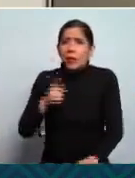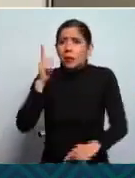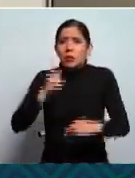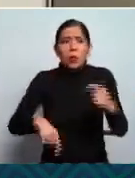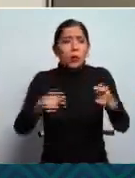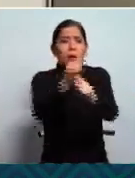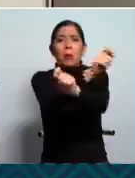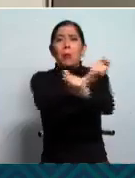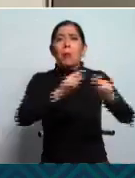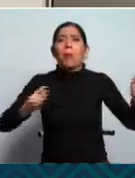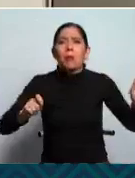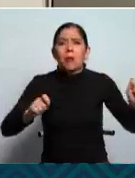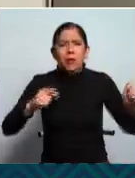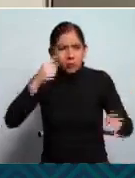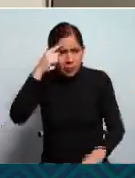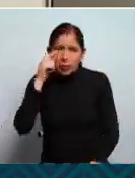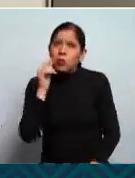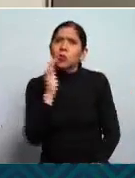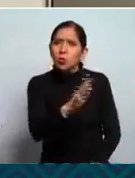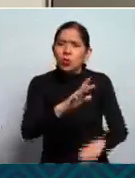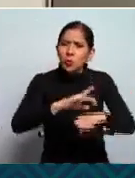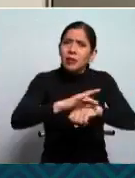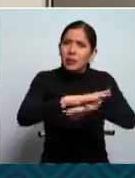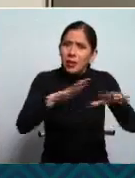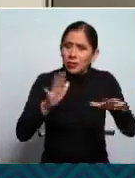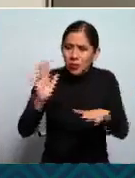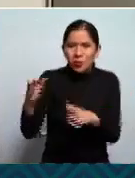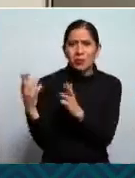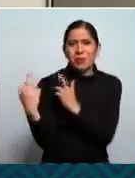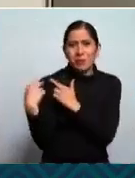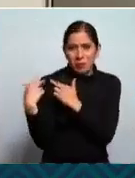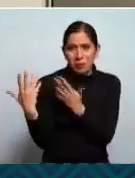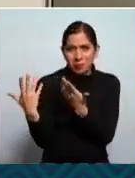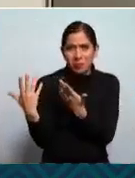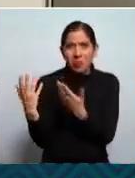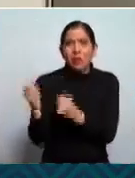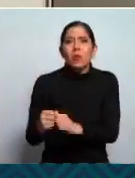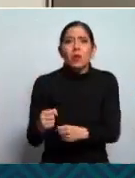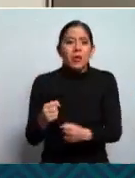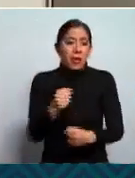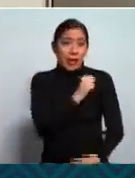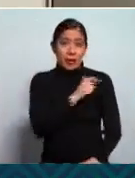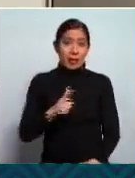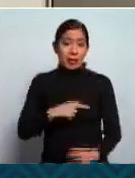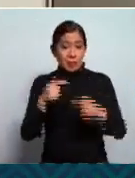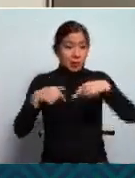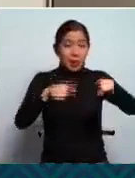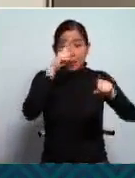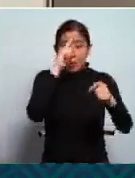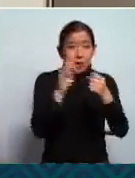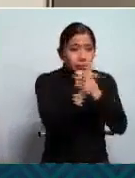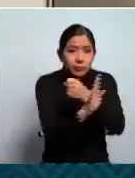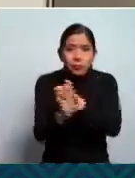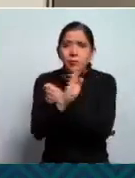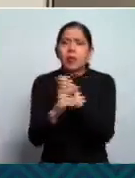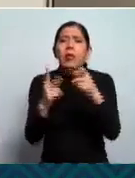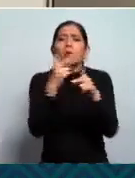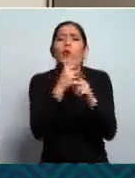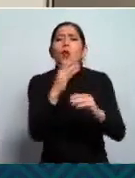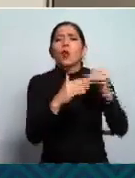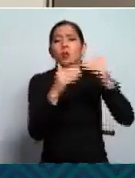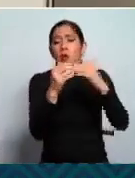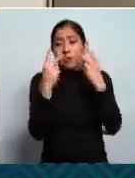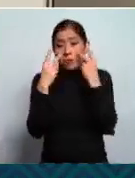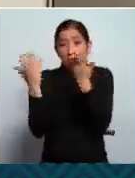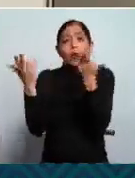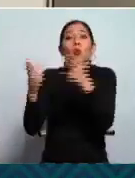precintar lo que debería ser su acción total, o por lo menos llevar a los guardias municipales para que esto evite la construcción y lamentemos este